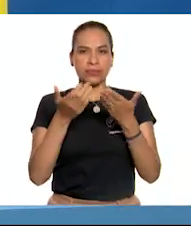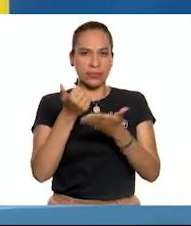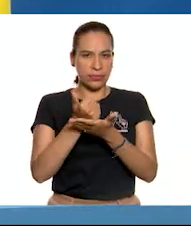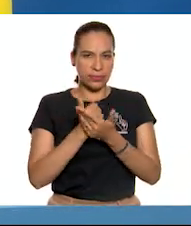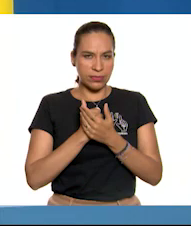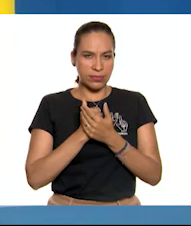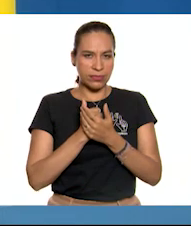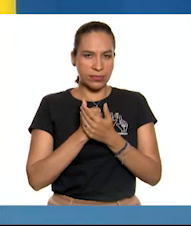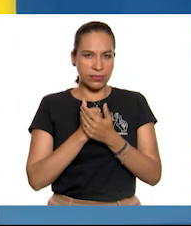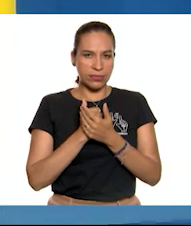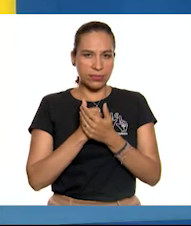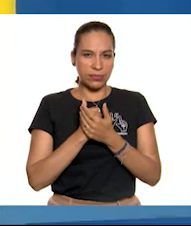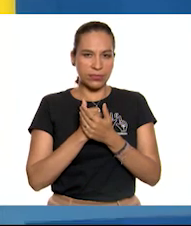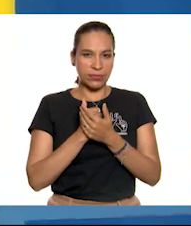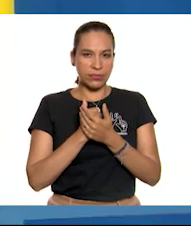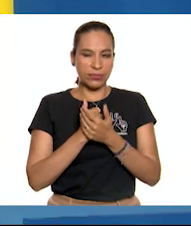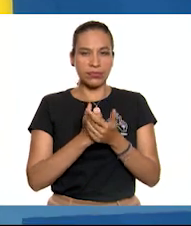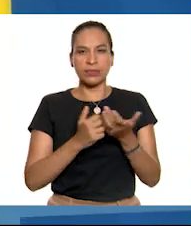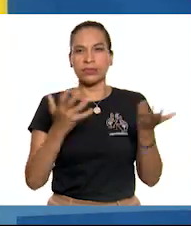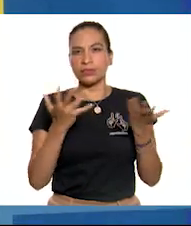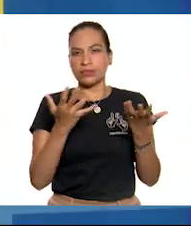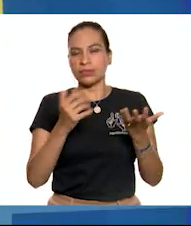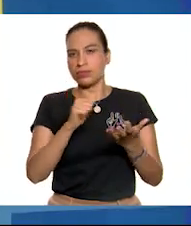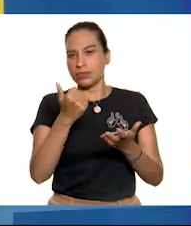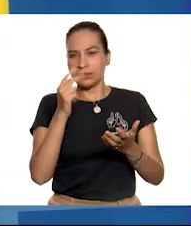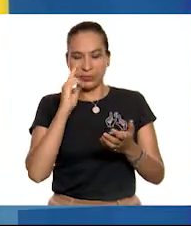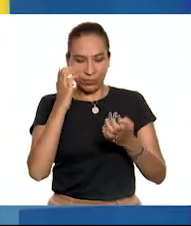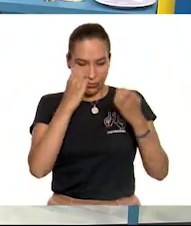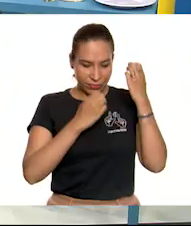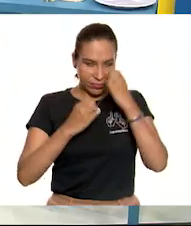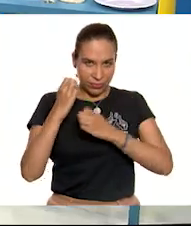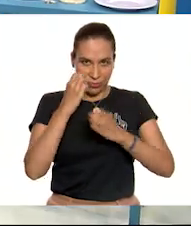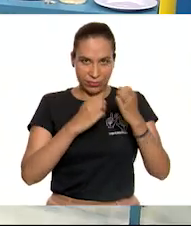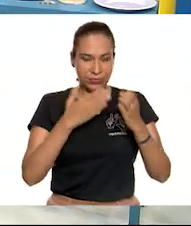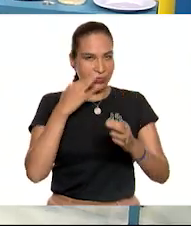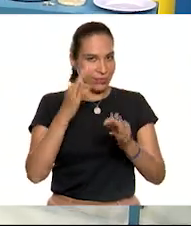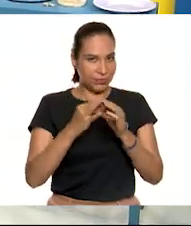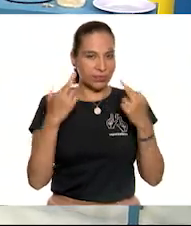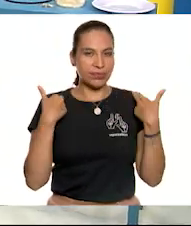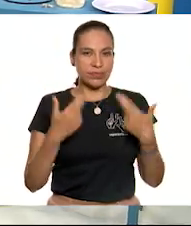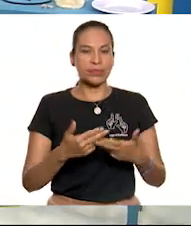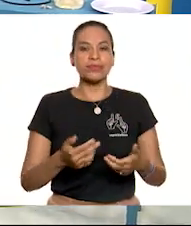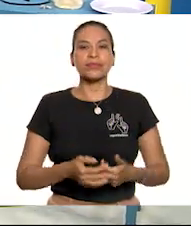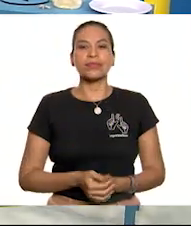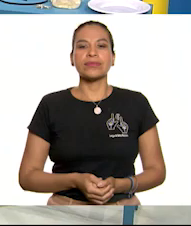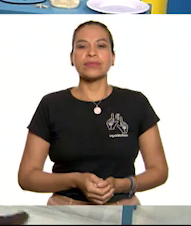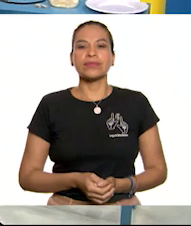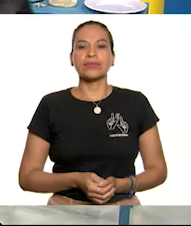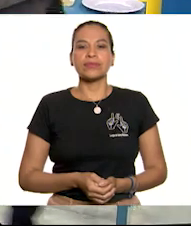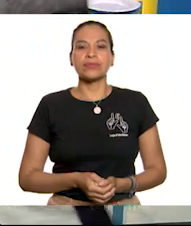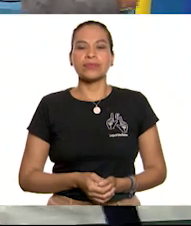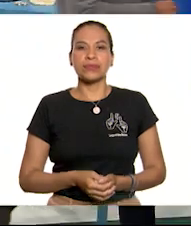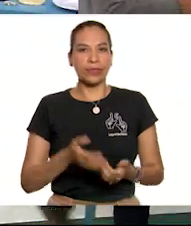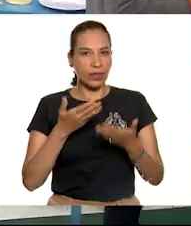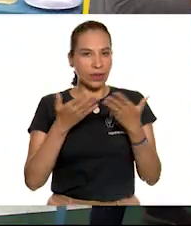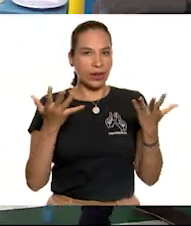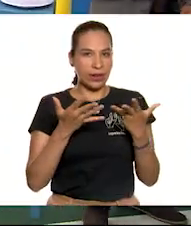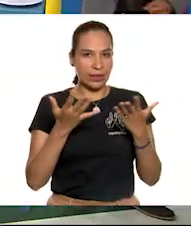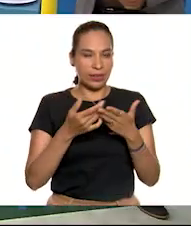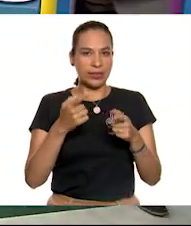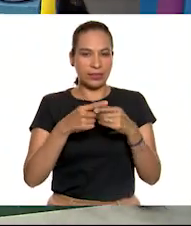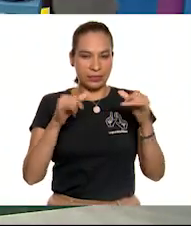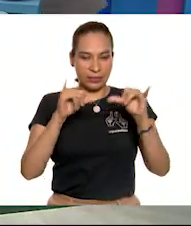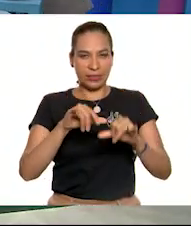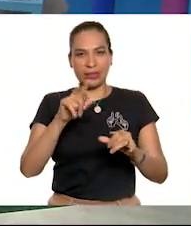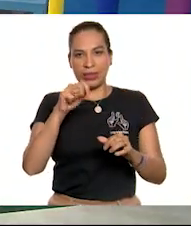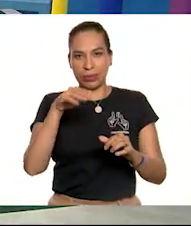ahora a hacer el siguiente experimento. Perfecto, maestra, entonces. Ahora es vamos a hacer baile. El tamizaje, que